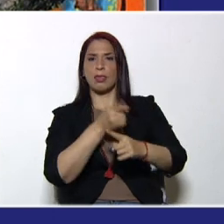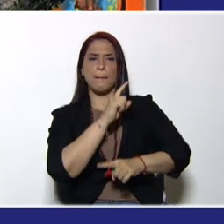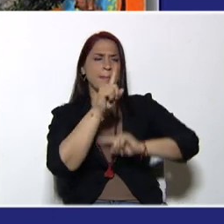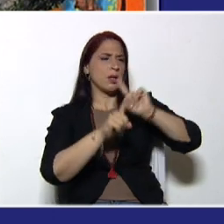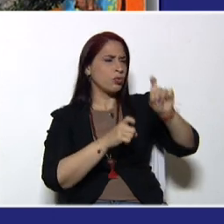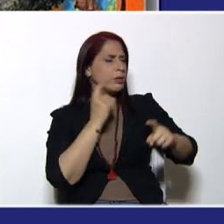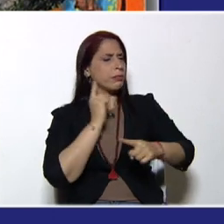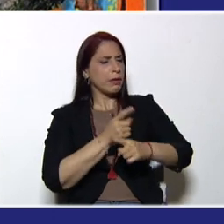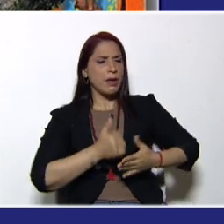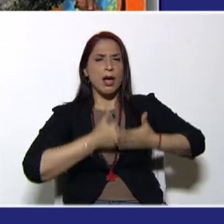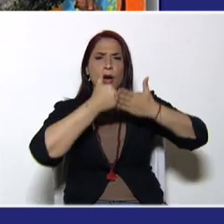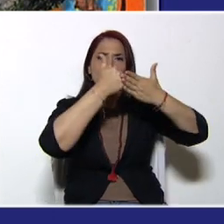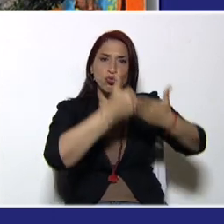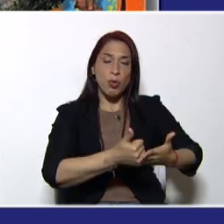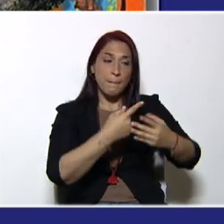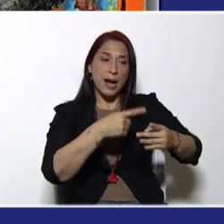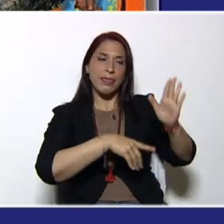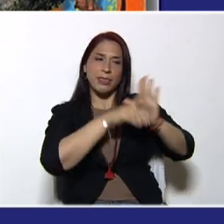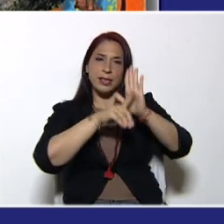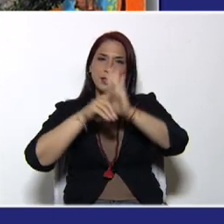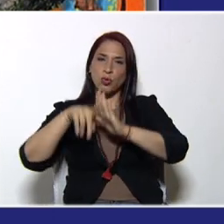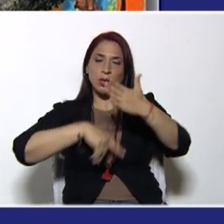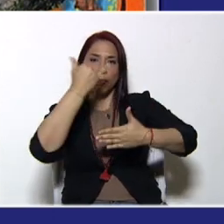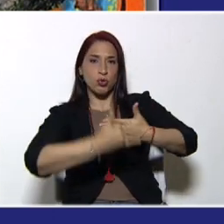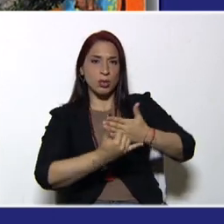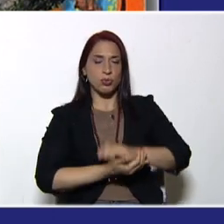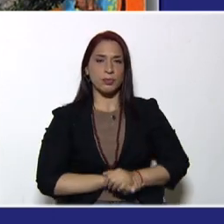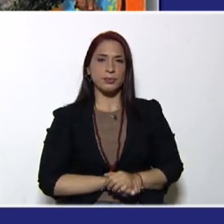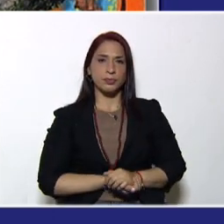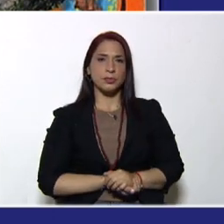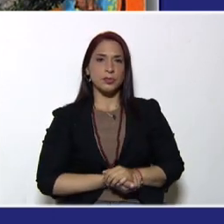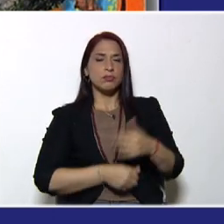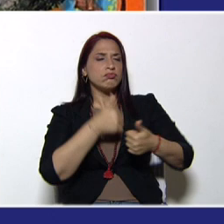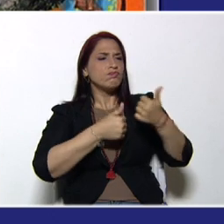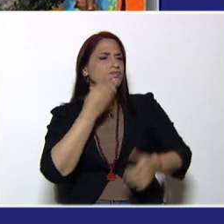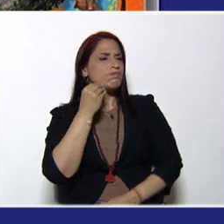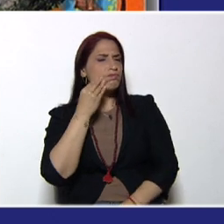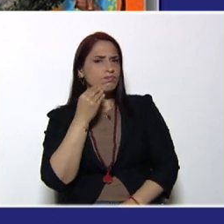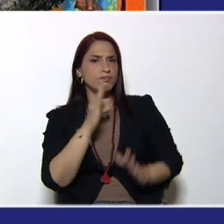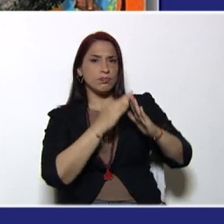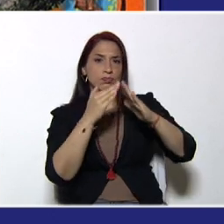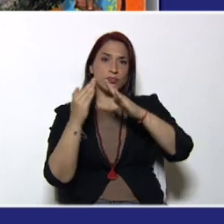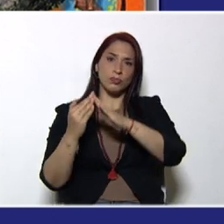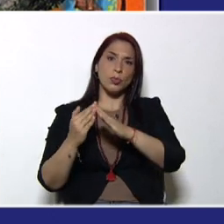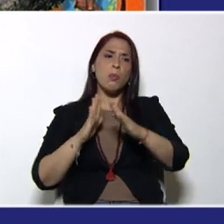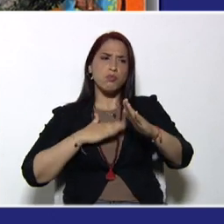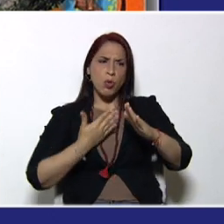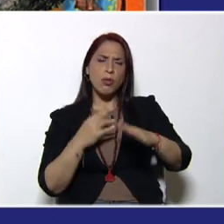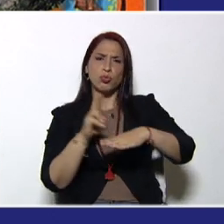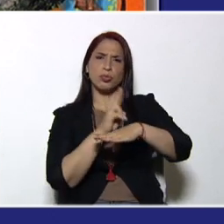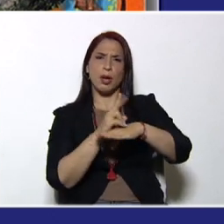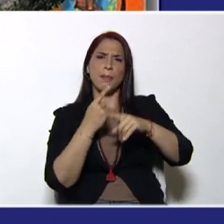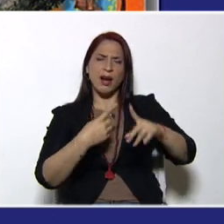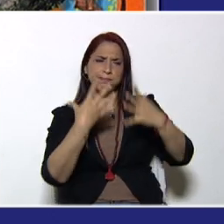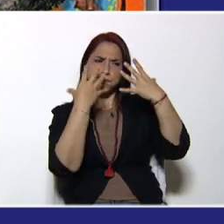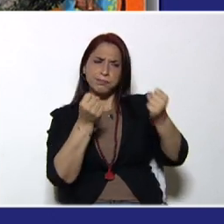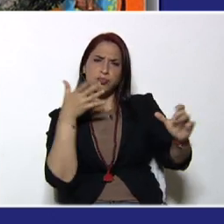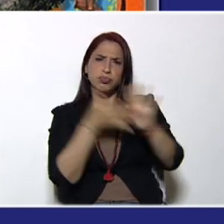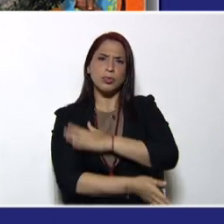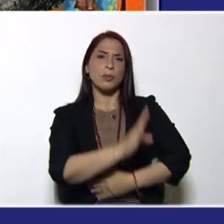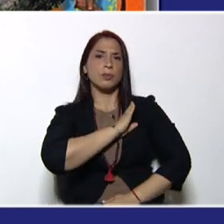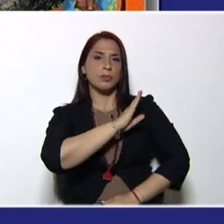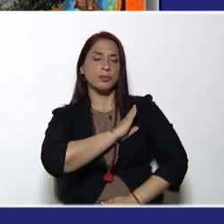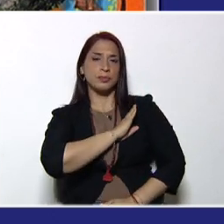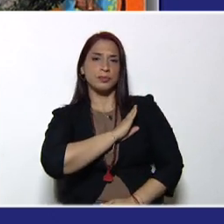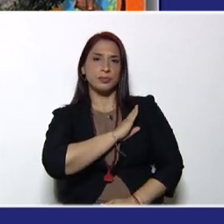son las que les van a ayudar a desarrollar sus proyectos. ¿Cuáles experiencias de mi hogar me pueden servir para comprender qué es un